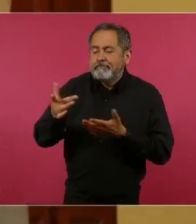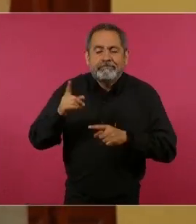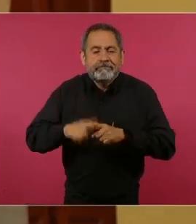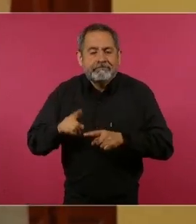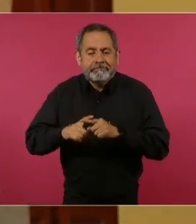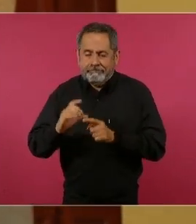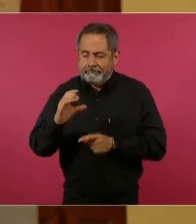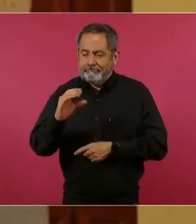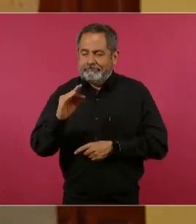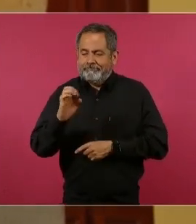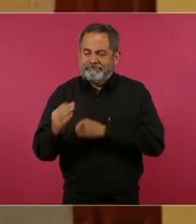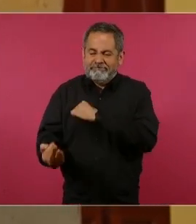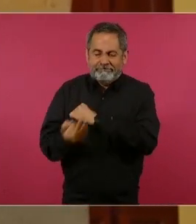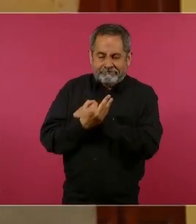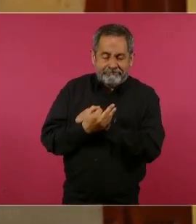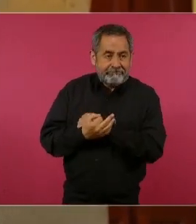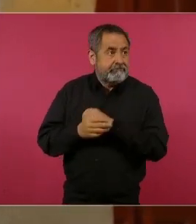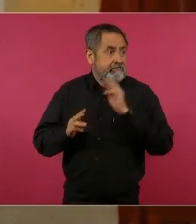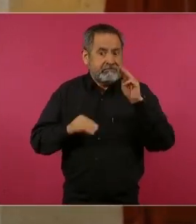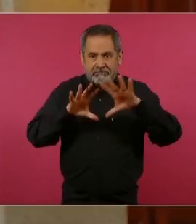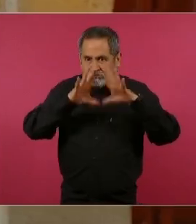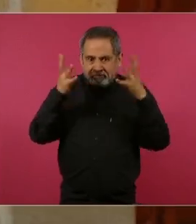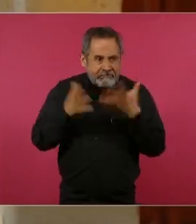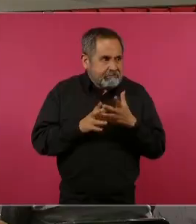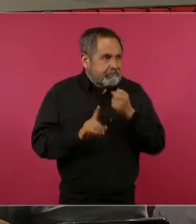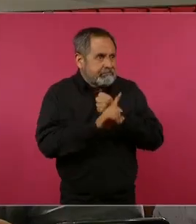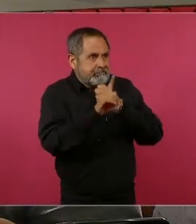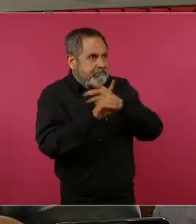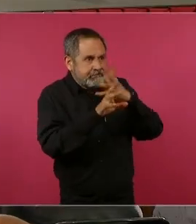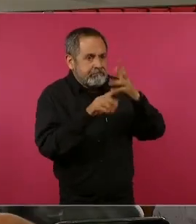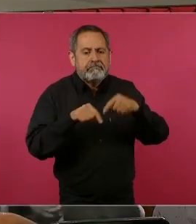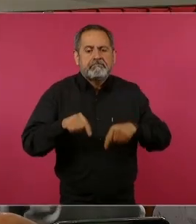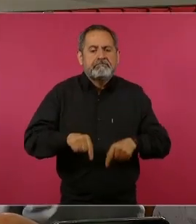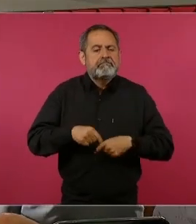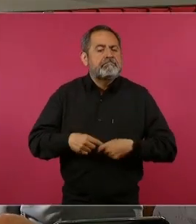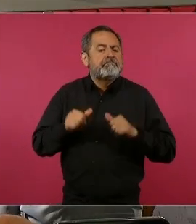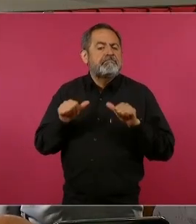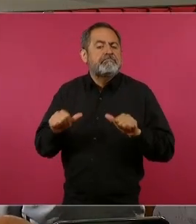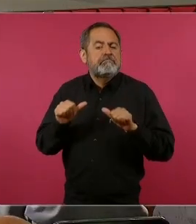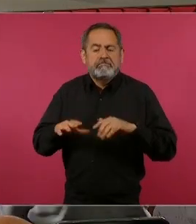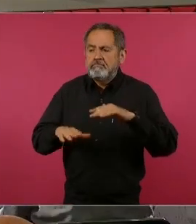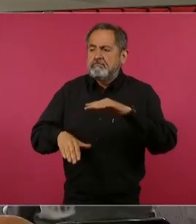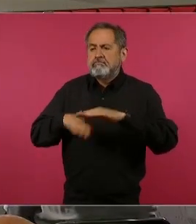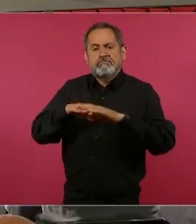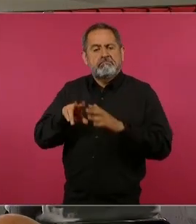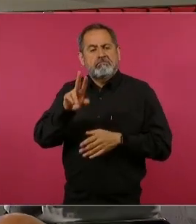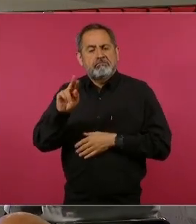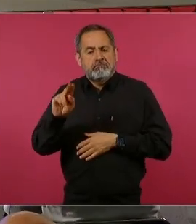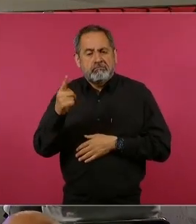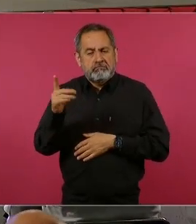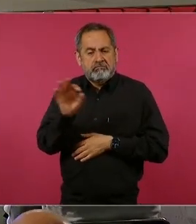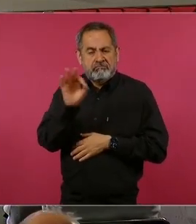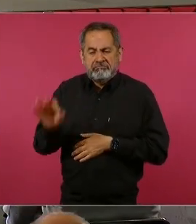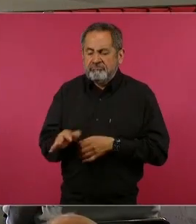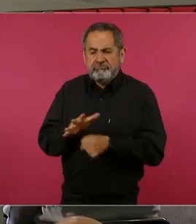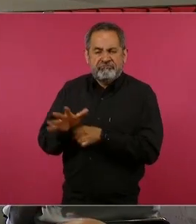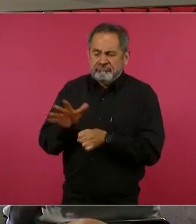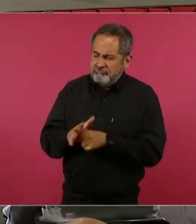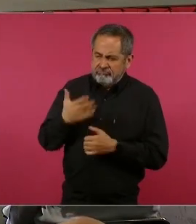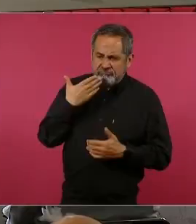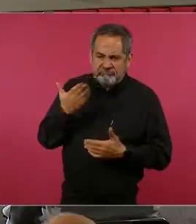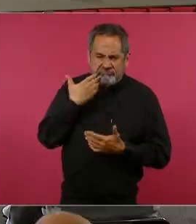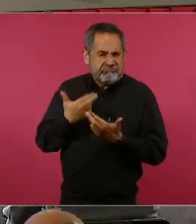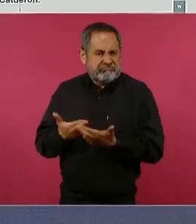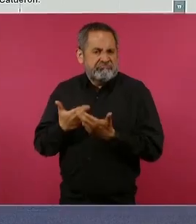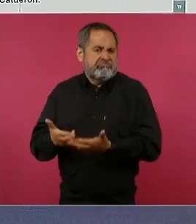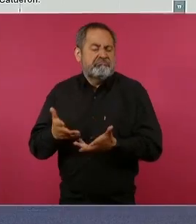mostrado, en los momentos más endebles del sistema se ha generado hasta el 81% de la energía. La que